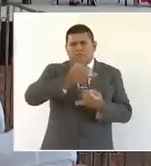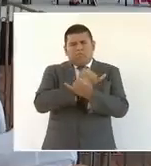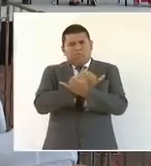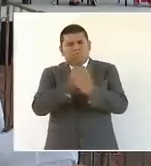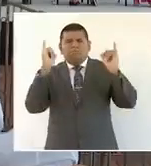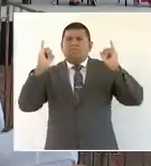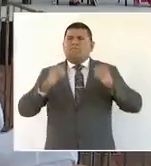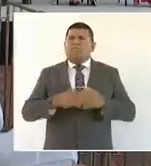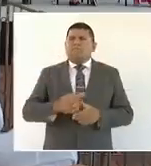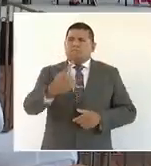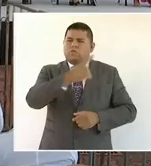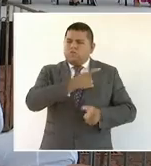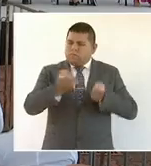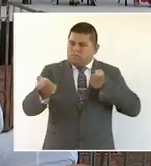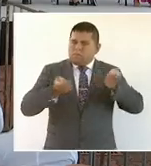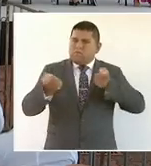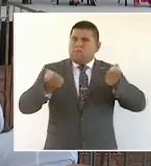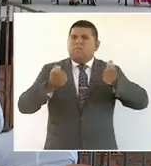independiente.